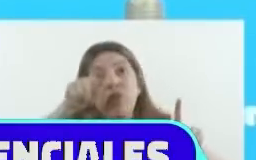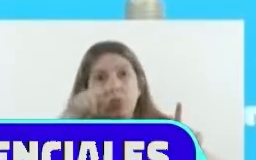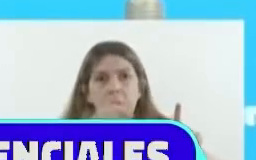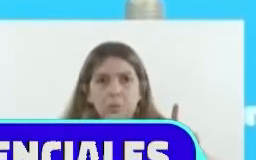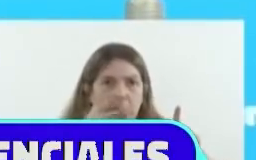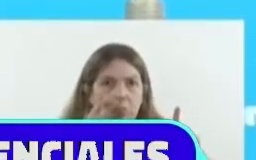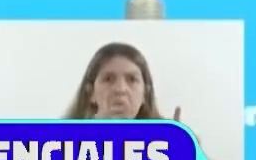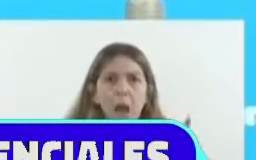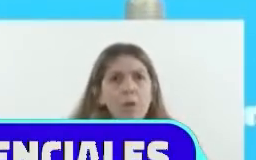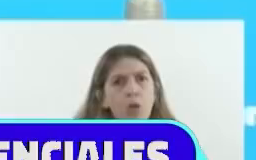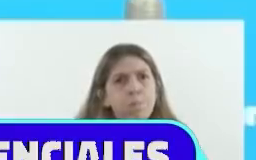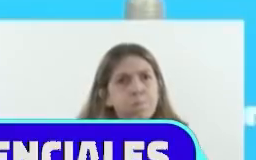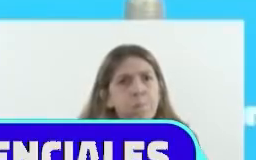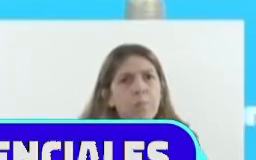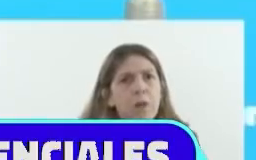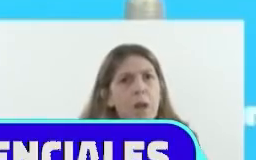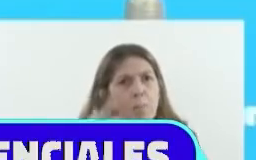con preocupación,